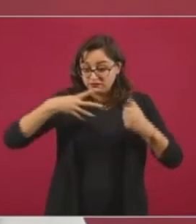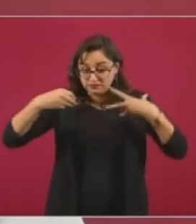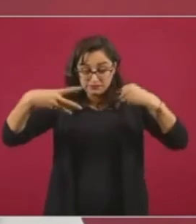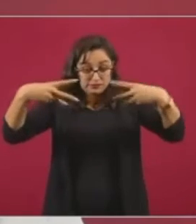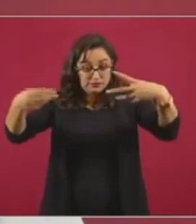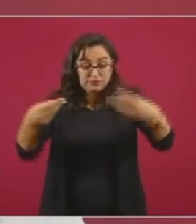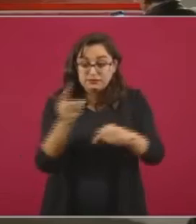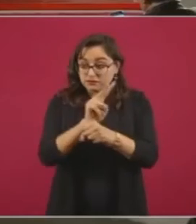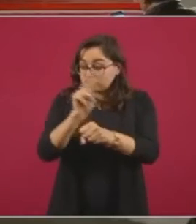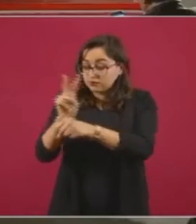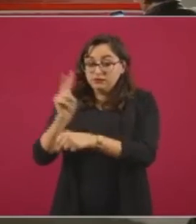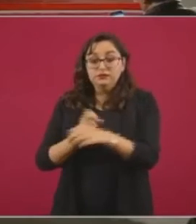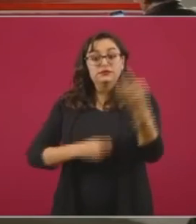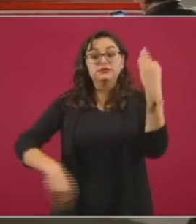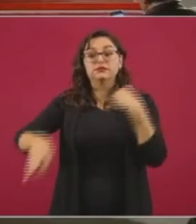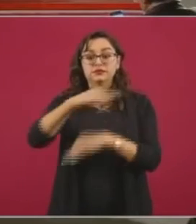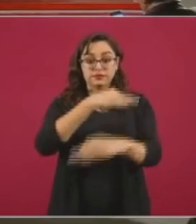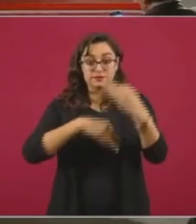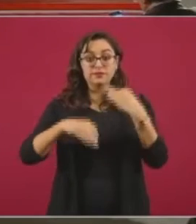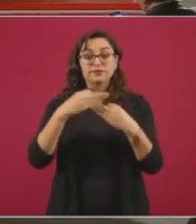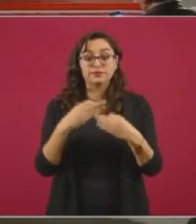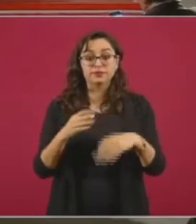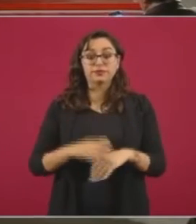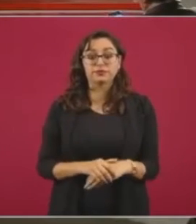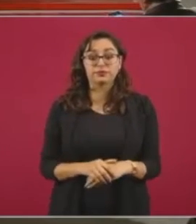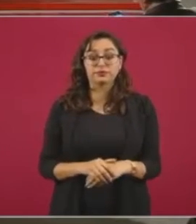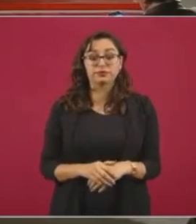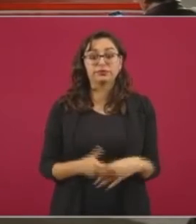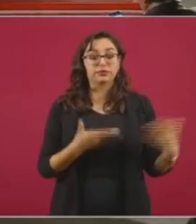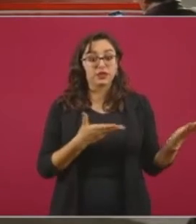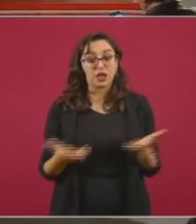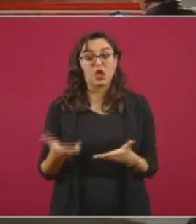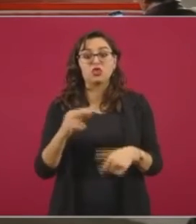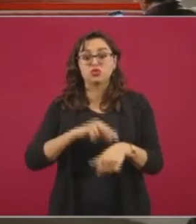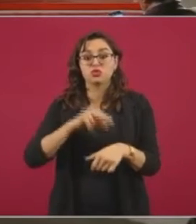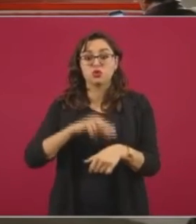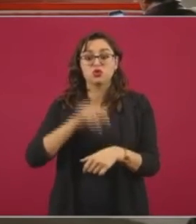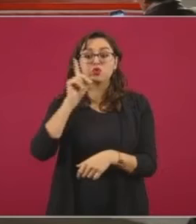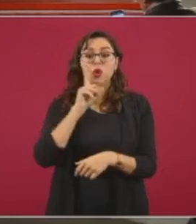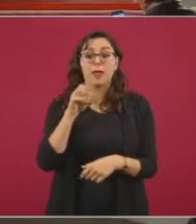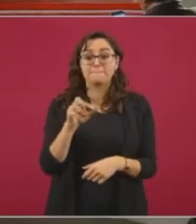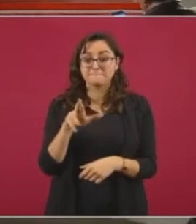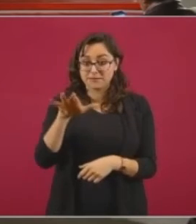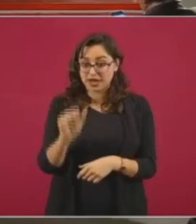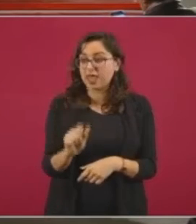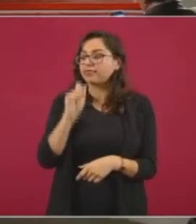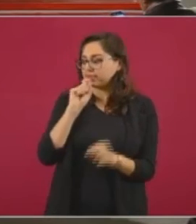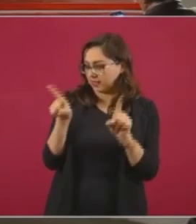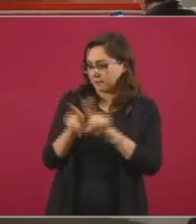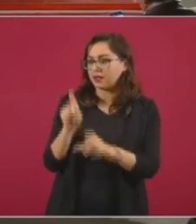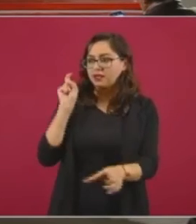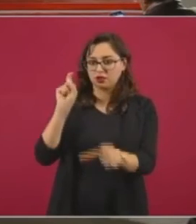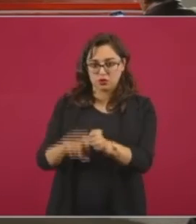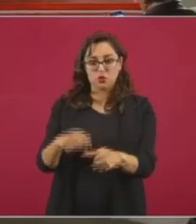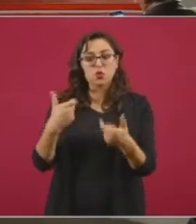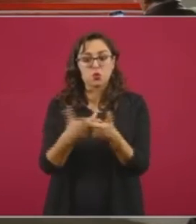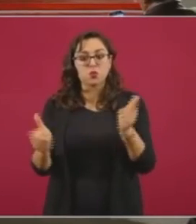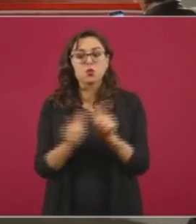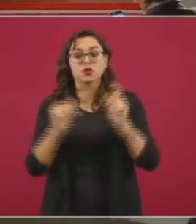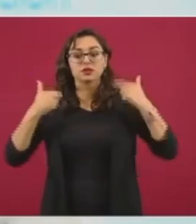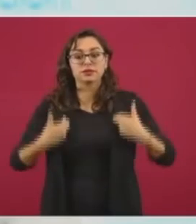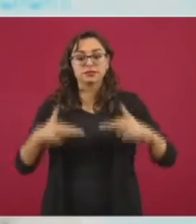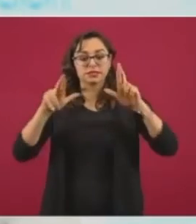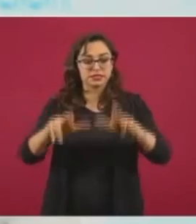epidemiología, etcétera. La doctora María de Jesús Sánchez Martín, aquí presente, es parte de este grupo, representando a la